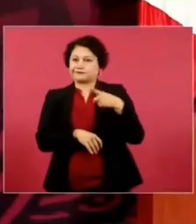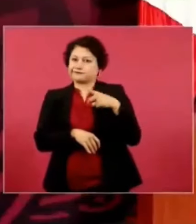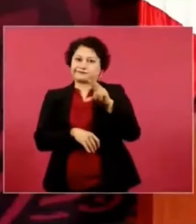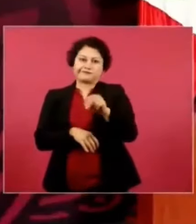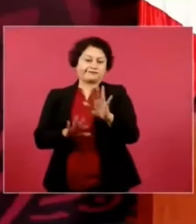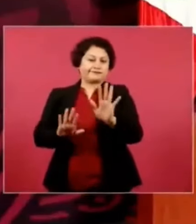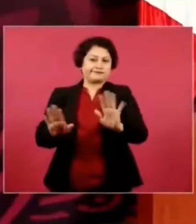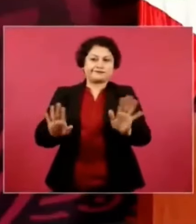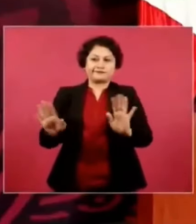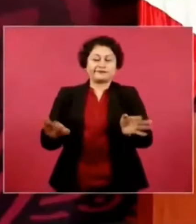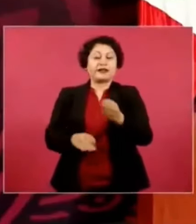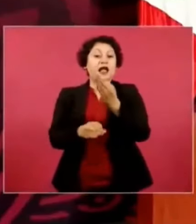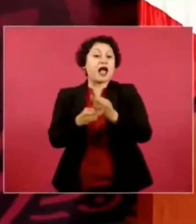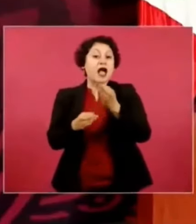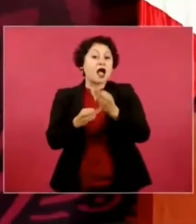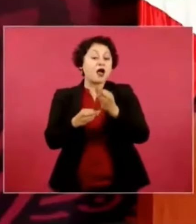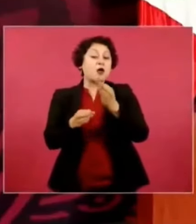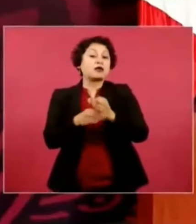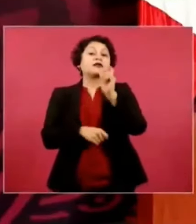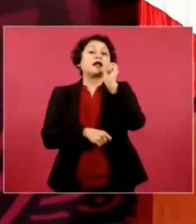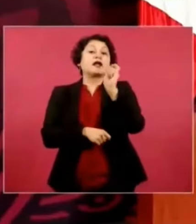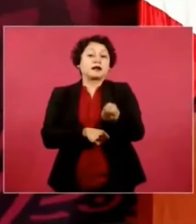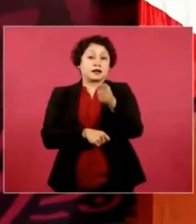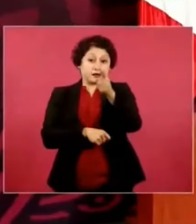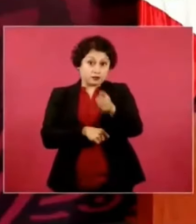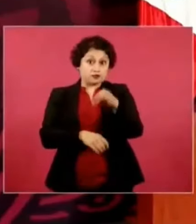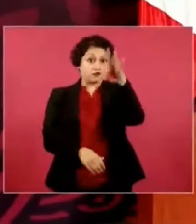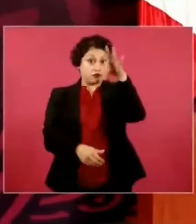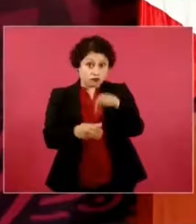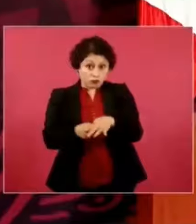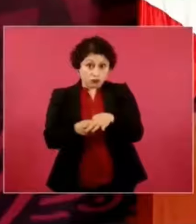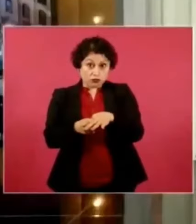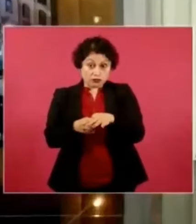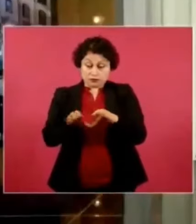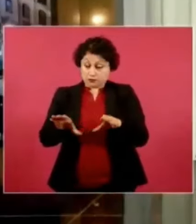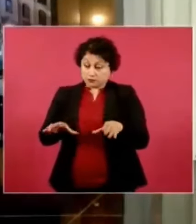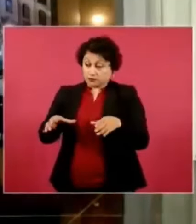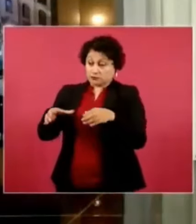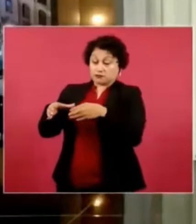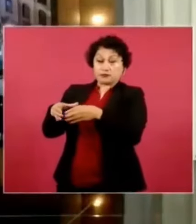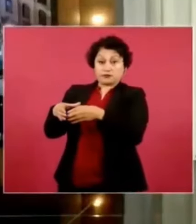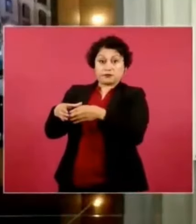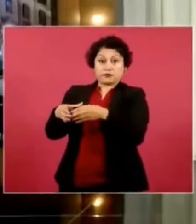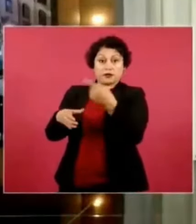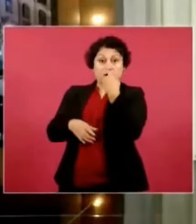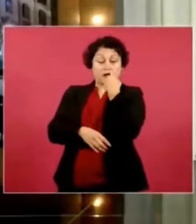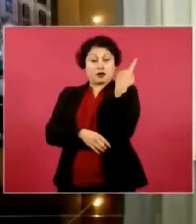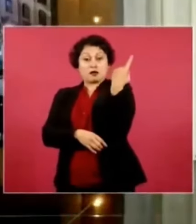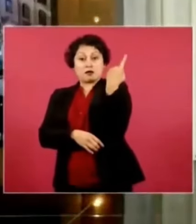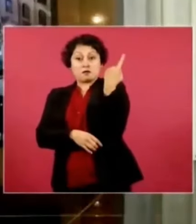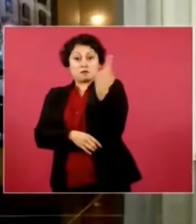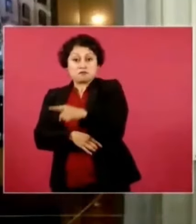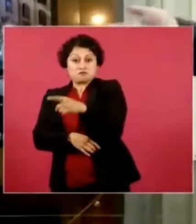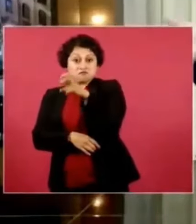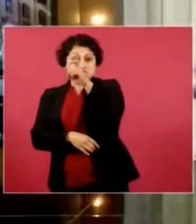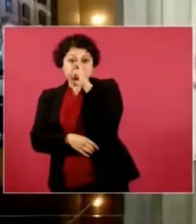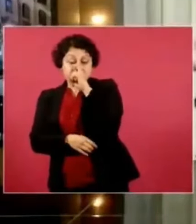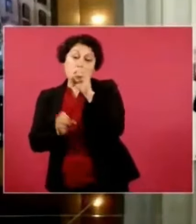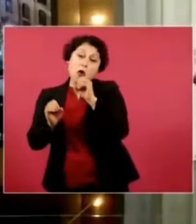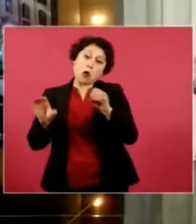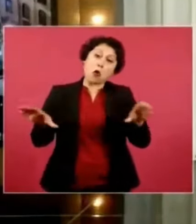aquí nada más hay de dos opas o se vota por la dictadura o se vota por la democracia en